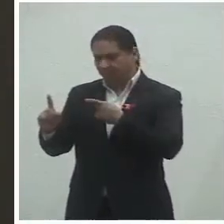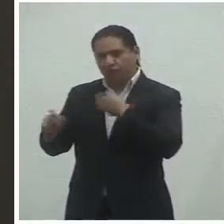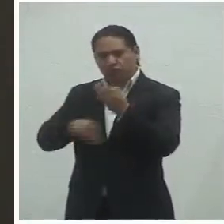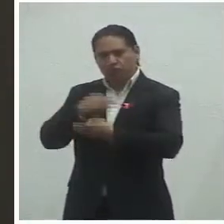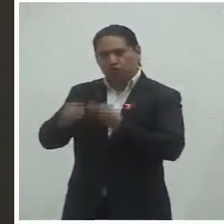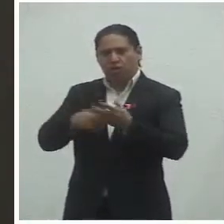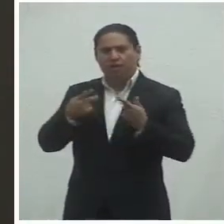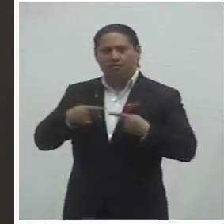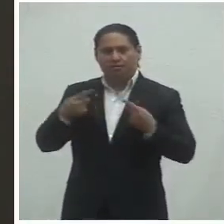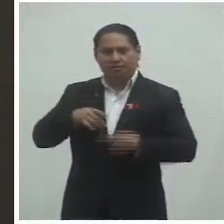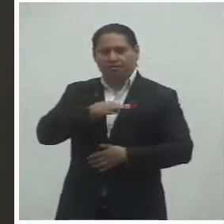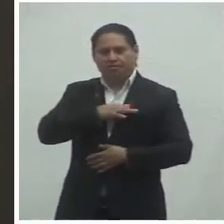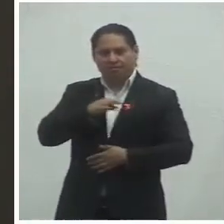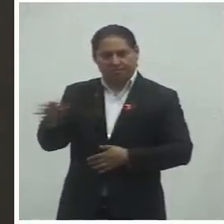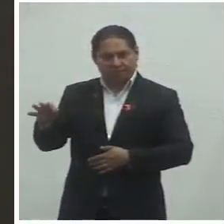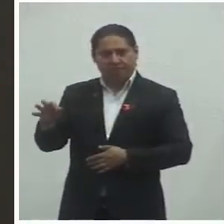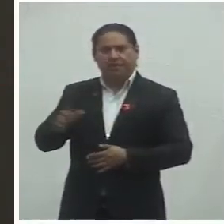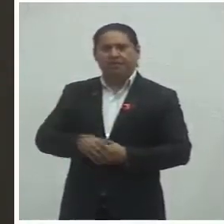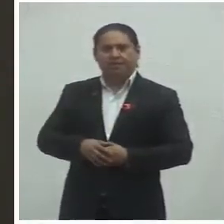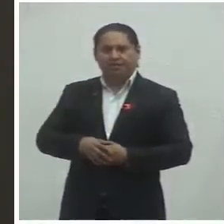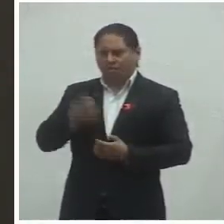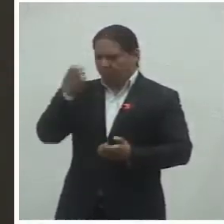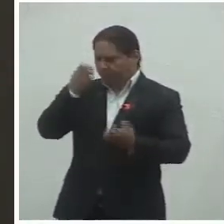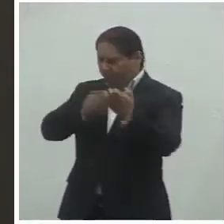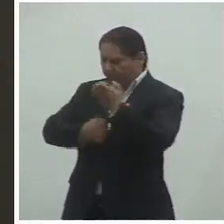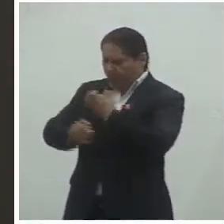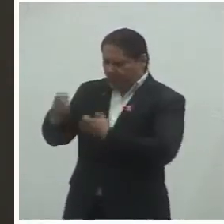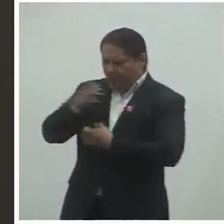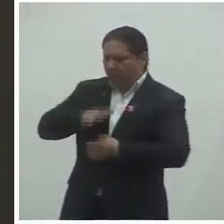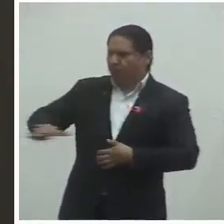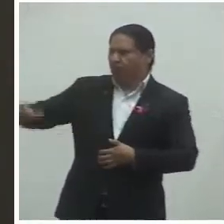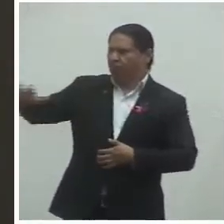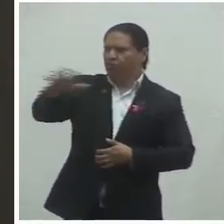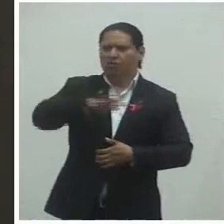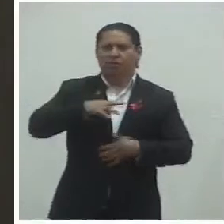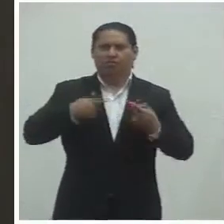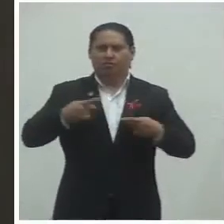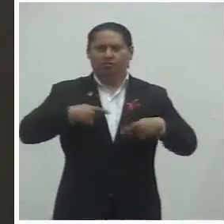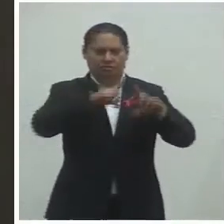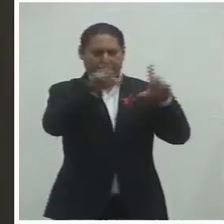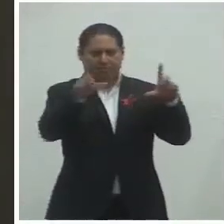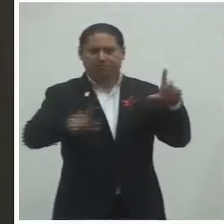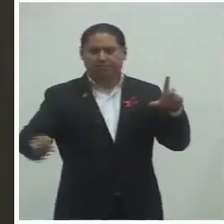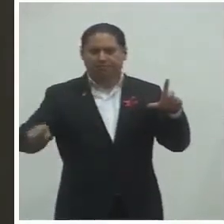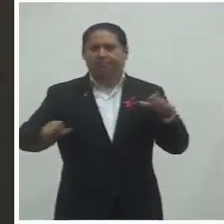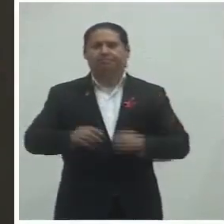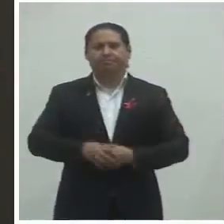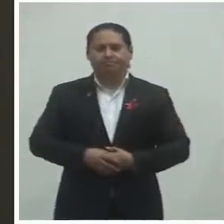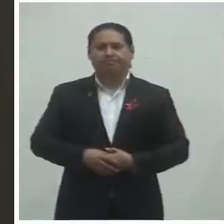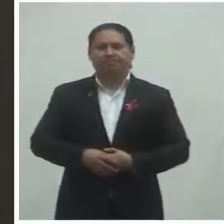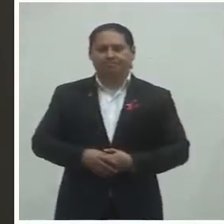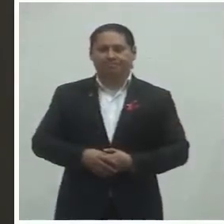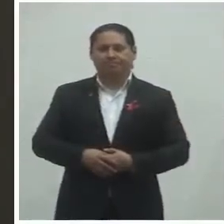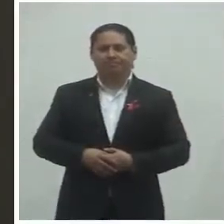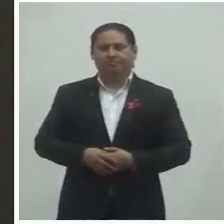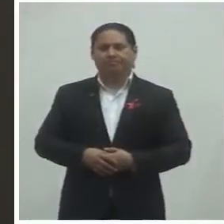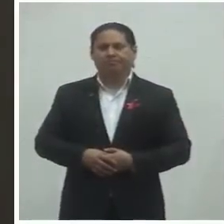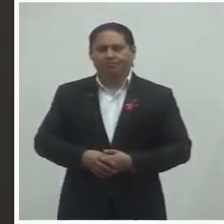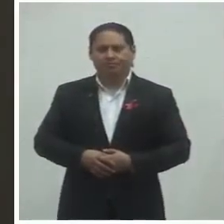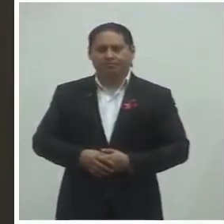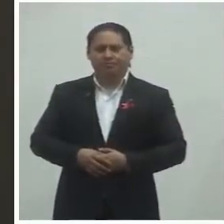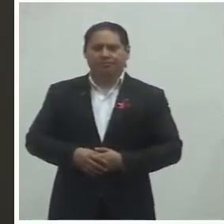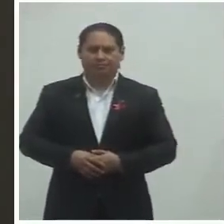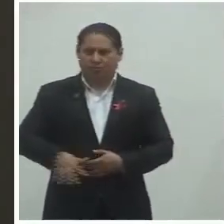las y los ciudadanos, pueda ser evaluado por los habitantes de todo el país. Se trata de que